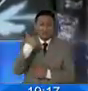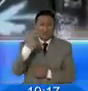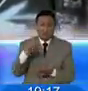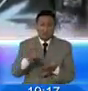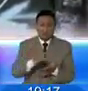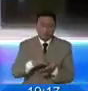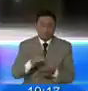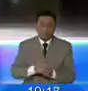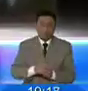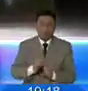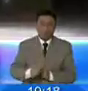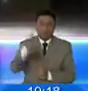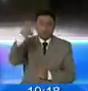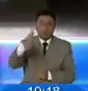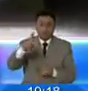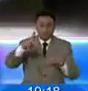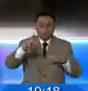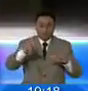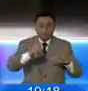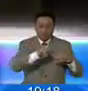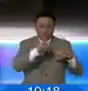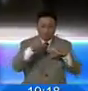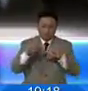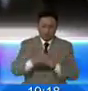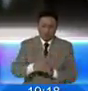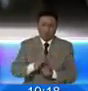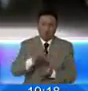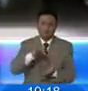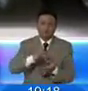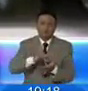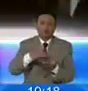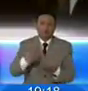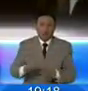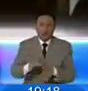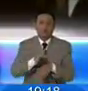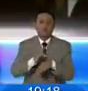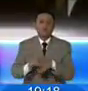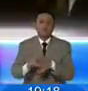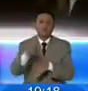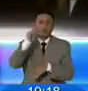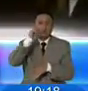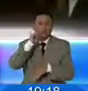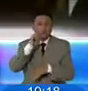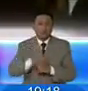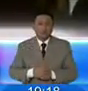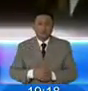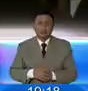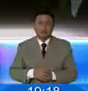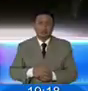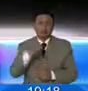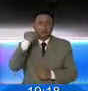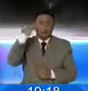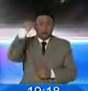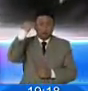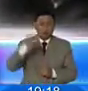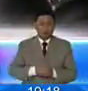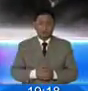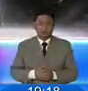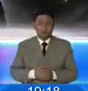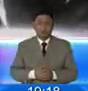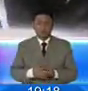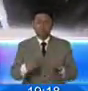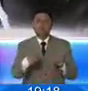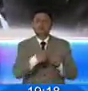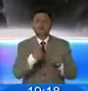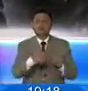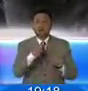celulares, cámaras fotográficas, CDs con pornografía sexual de adultos. El presunto implicado